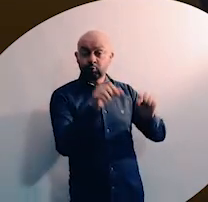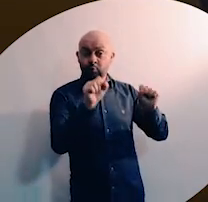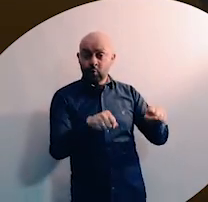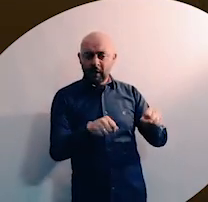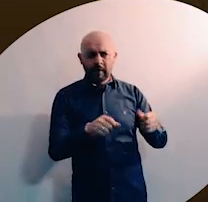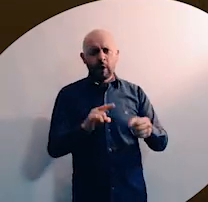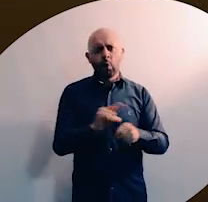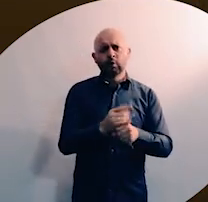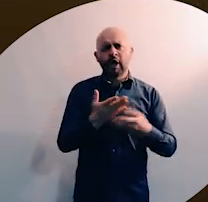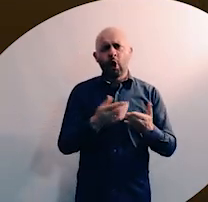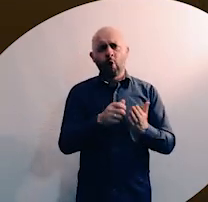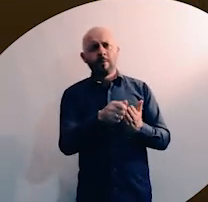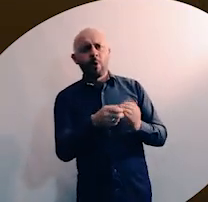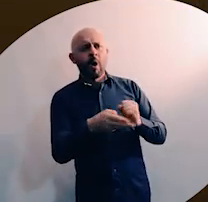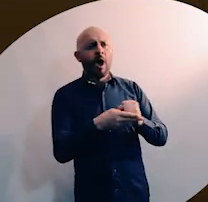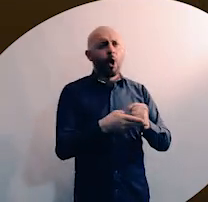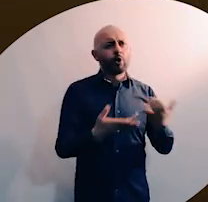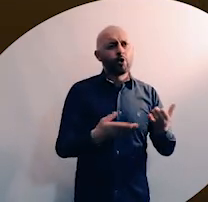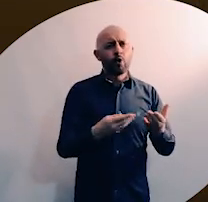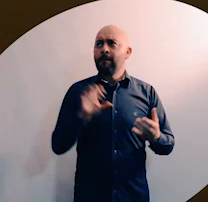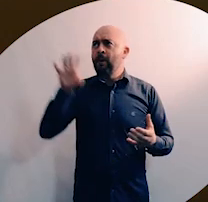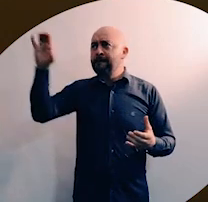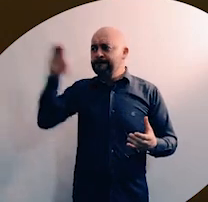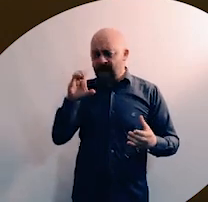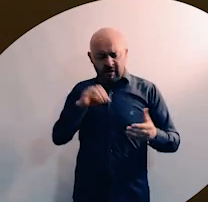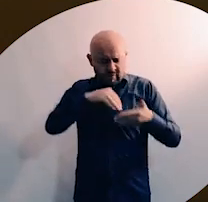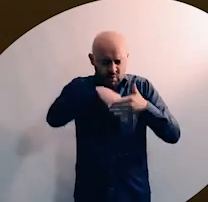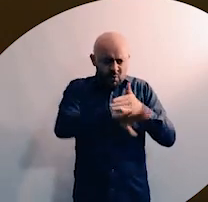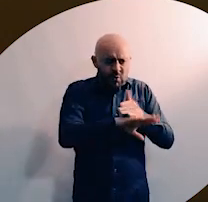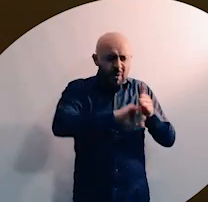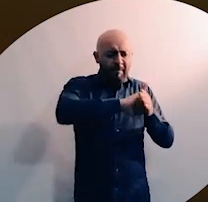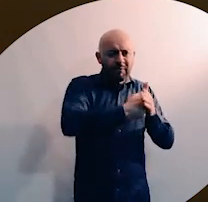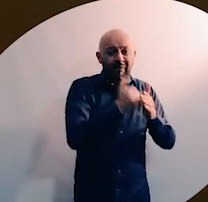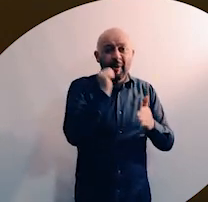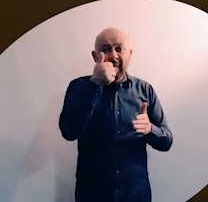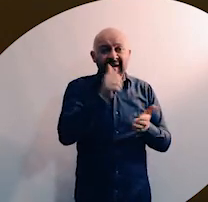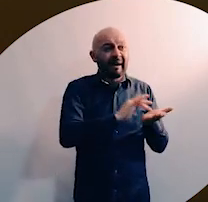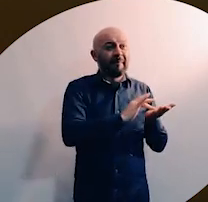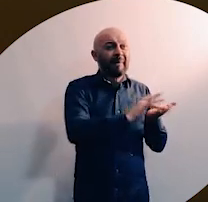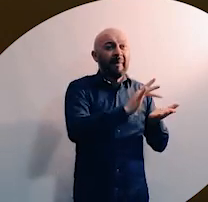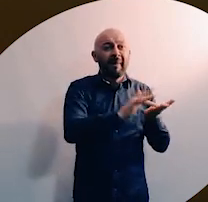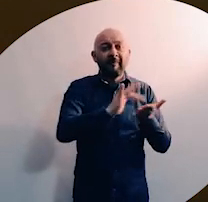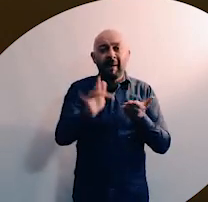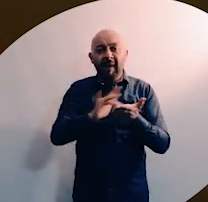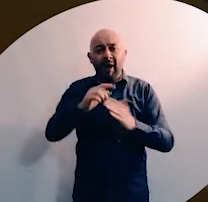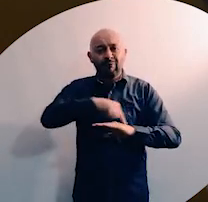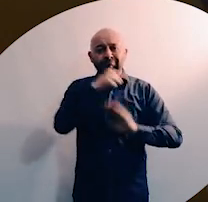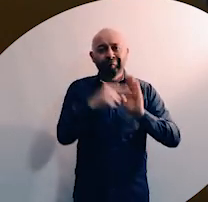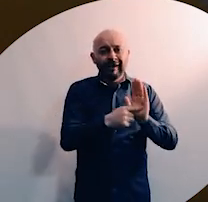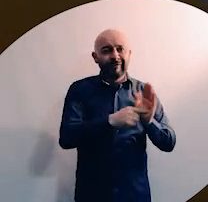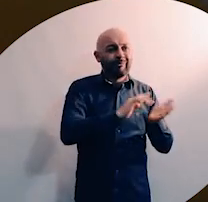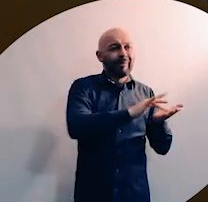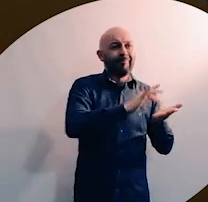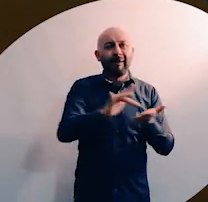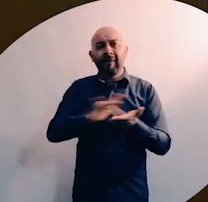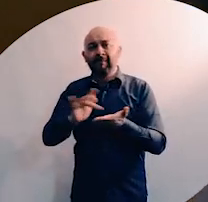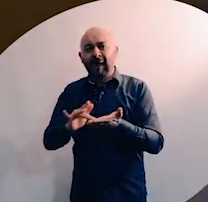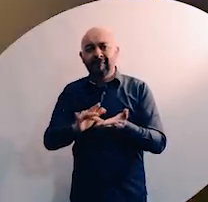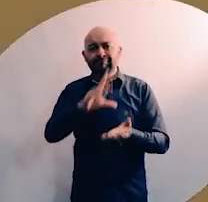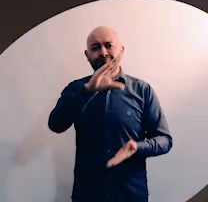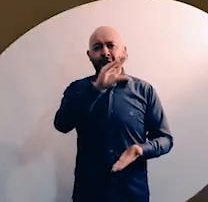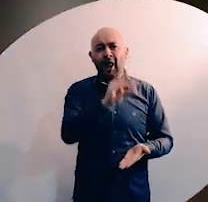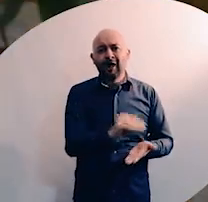cuenta de ahorros para recibir su nómina y al día siguiente retirar todo el dinero y empezar a gastar en efectivo,